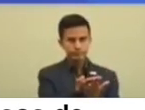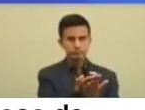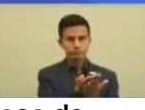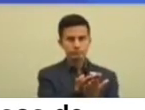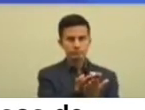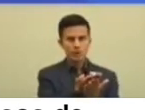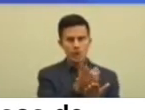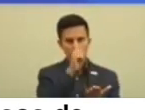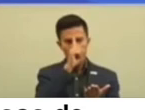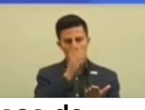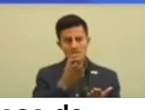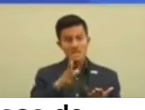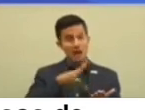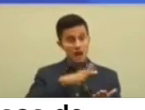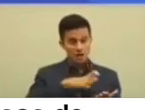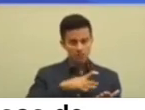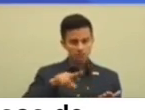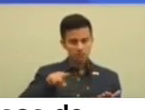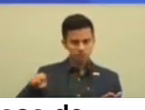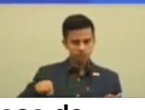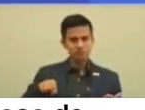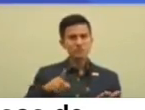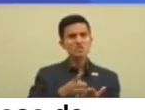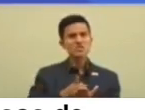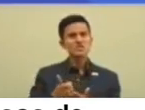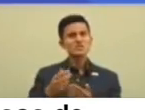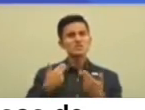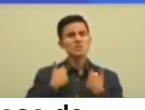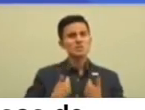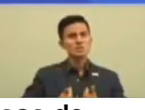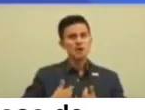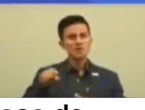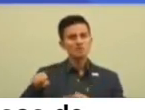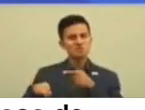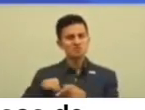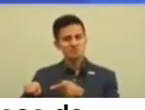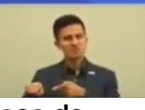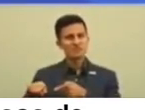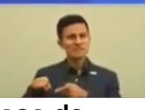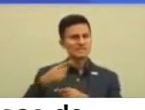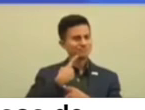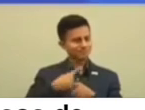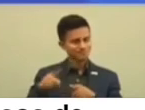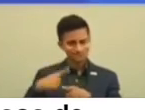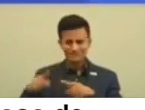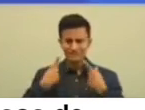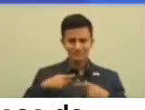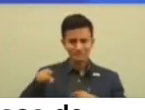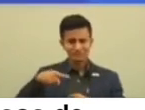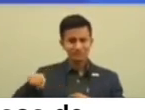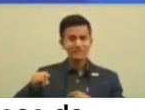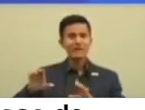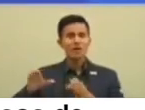32VG/2020 sobre violaciones graves a los derechos humanos cometidas en agravio de diversas personas que se